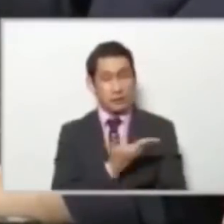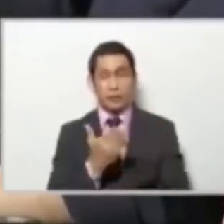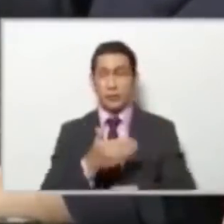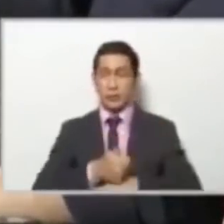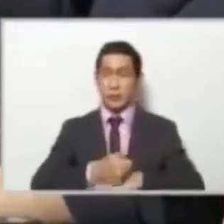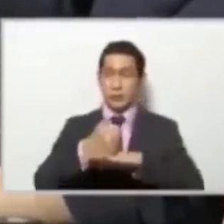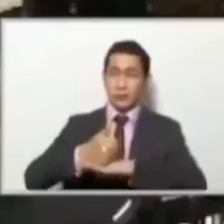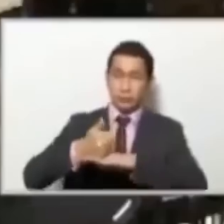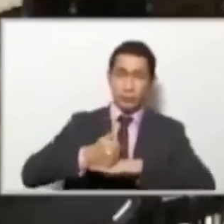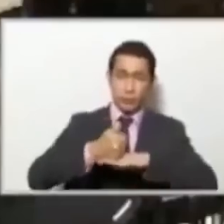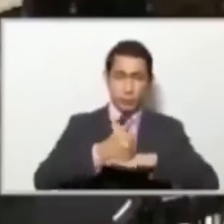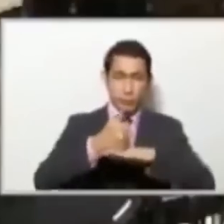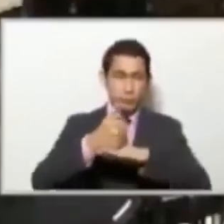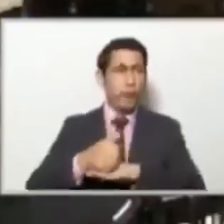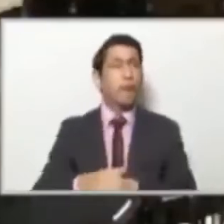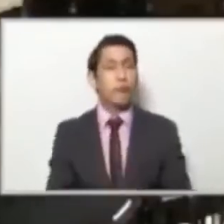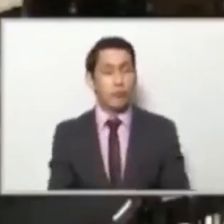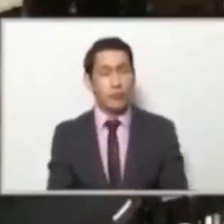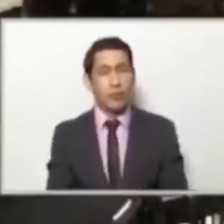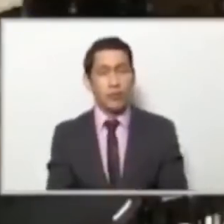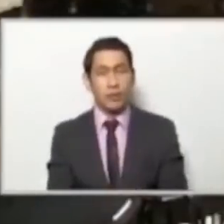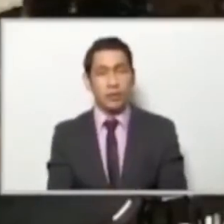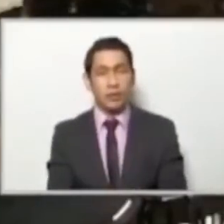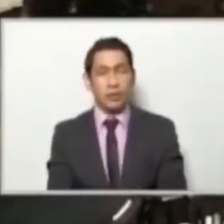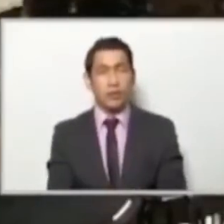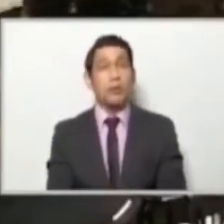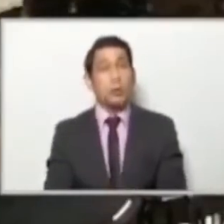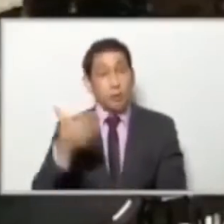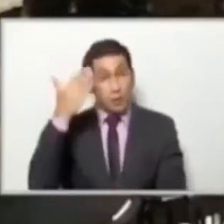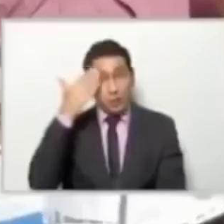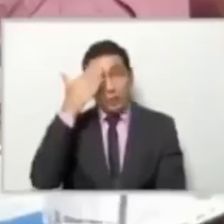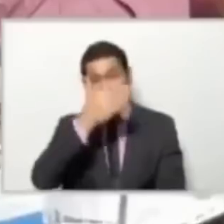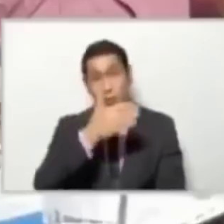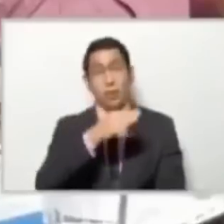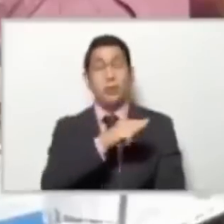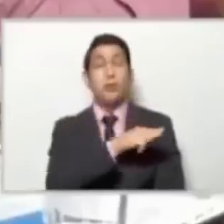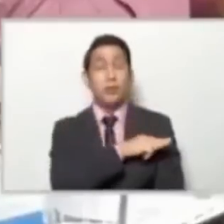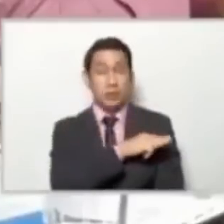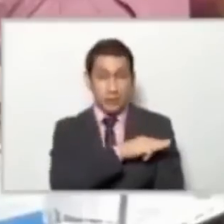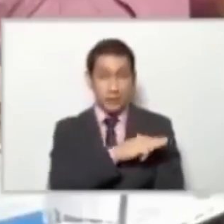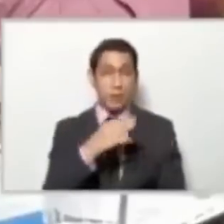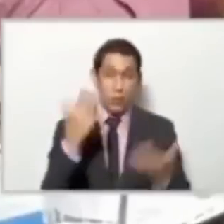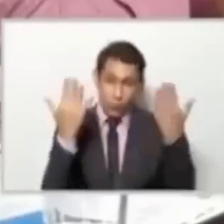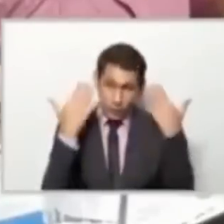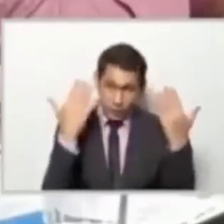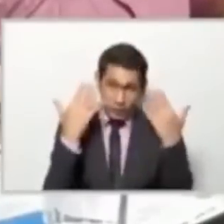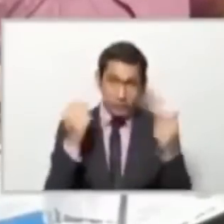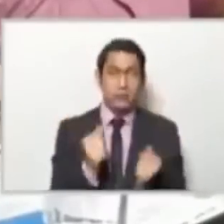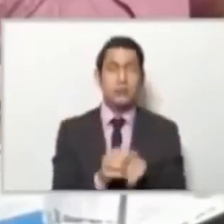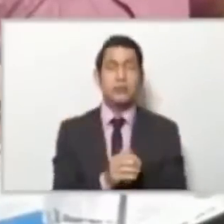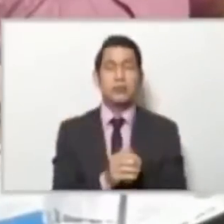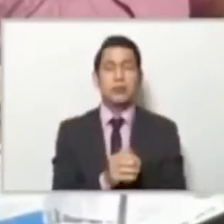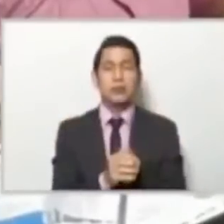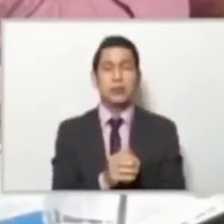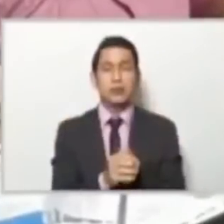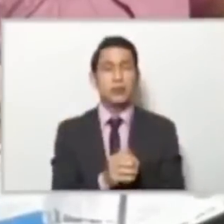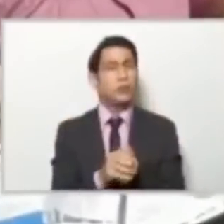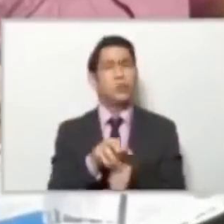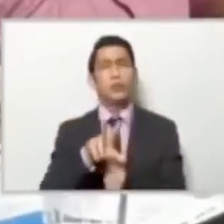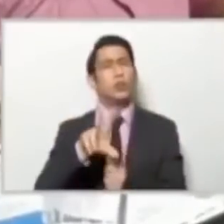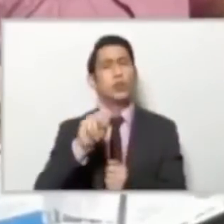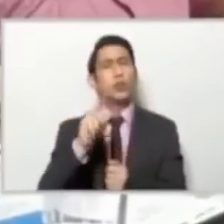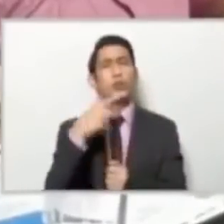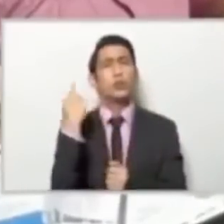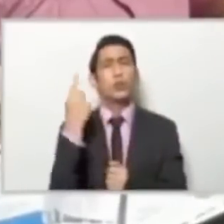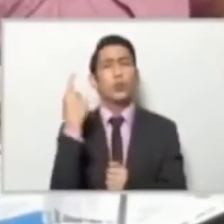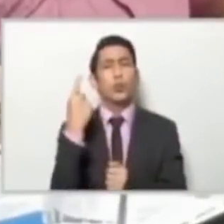concejales, y como lo hemos venido haciendo en este Consejo Cantonal, el objetivo de la municipalidad, de la Alcaldía Ciudad de Guayaquil, no es ni